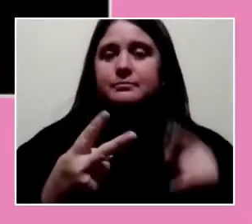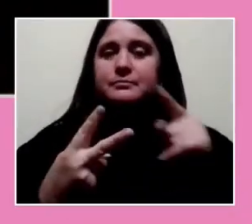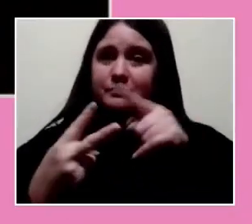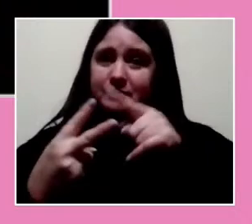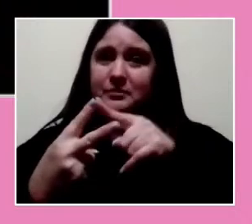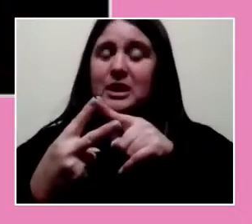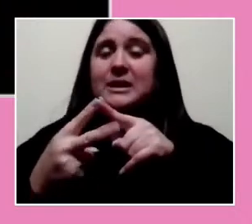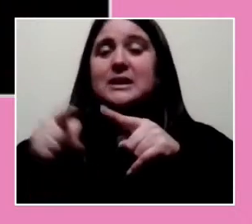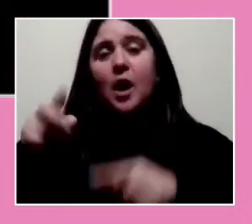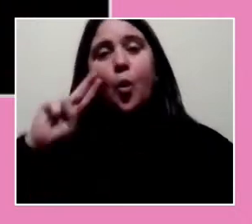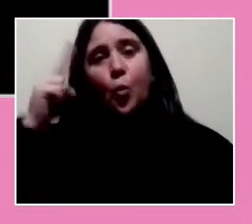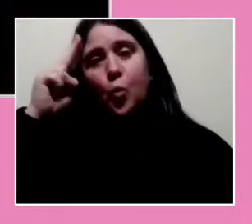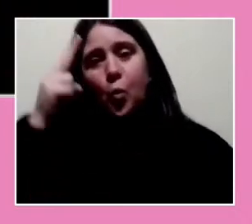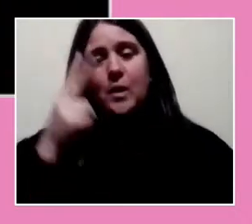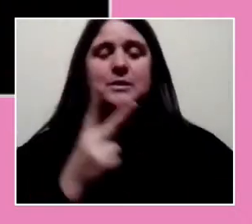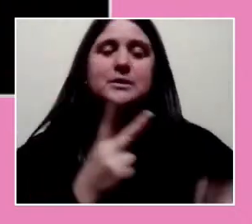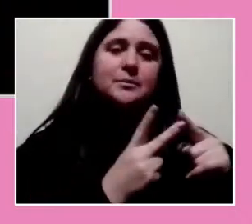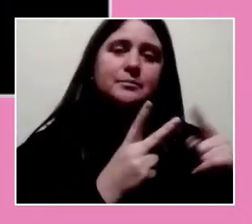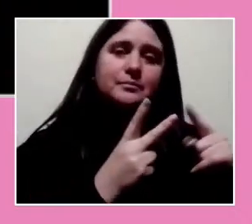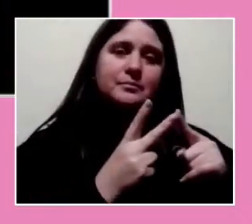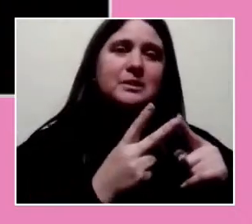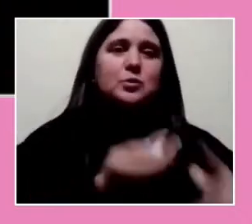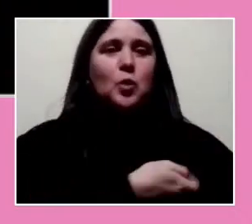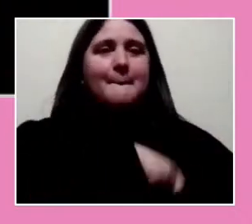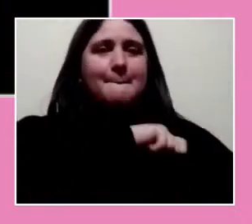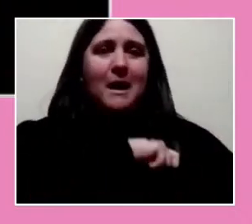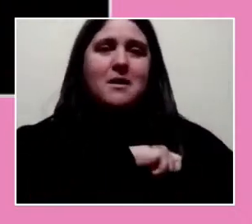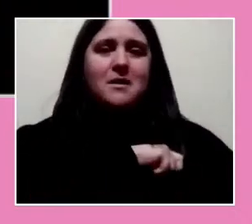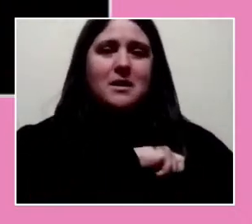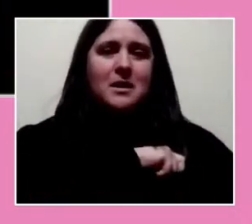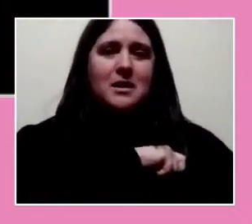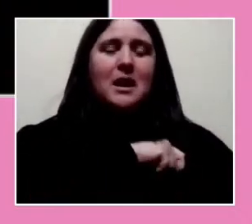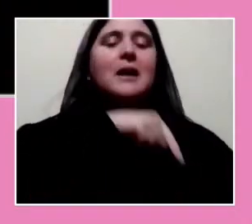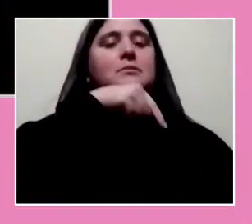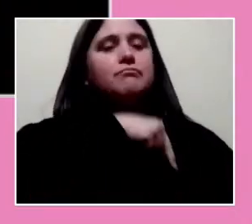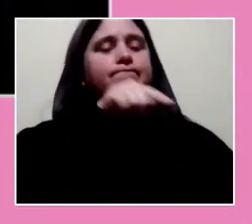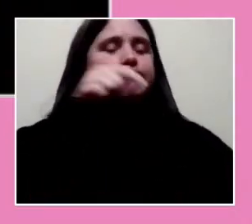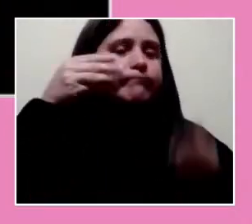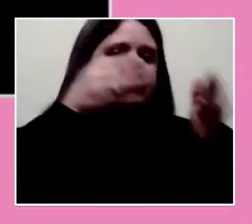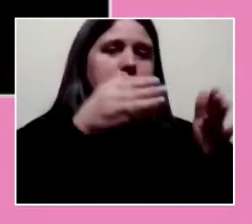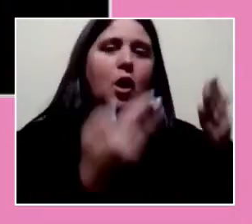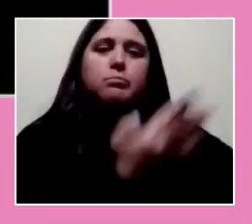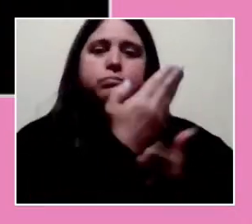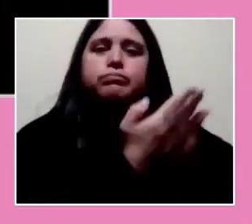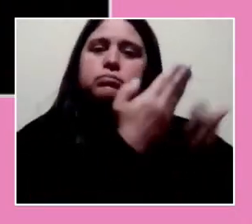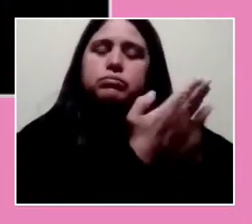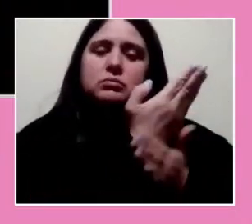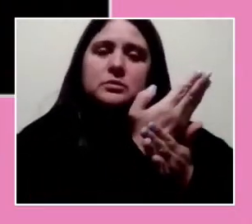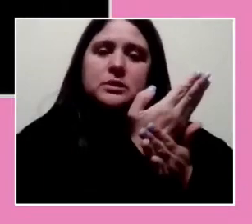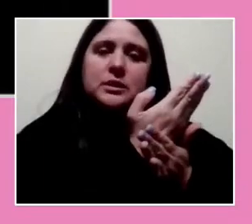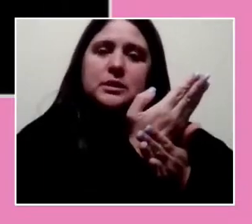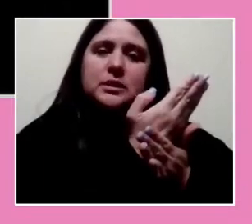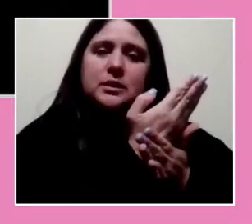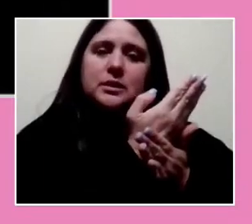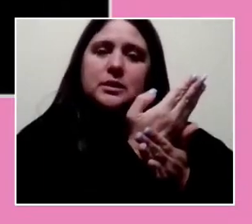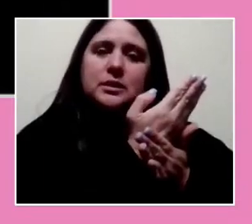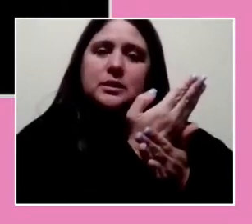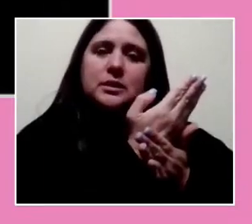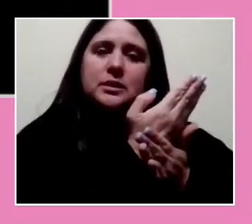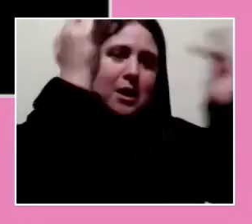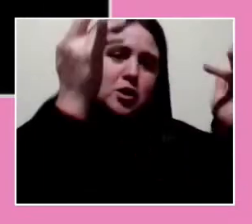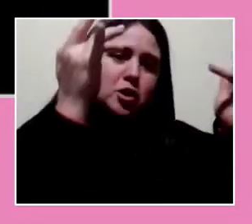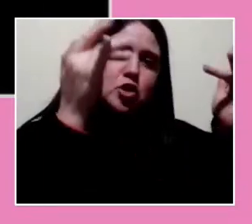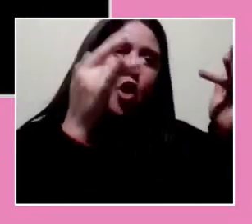uruguaya y Cristo... Es Cristo Reyes de España y se dedica más bien a publicar contenido dedicado a la educación